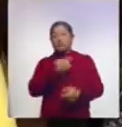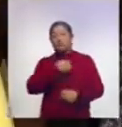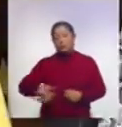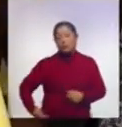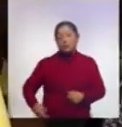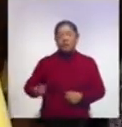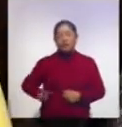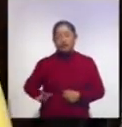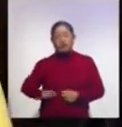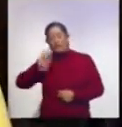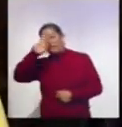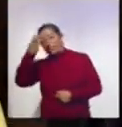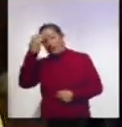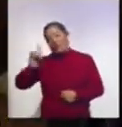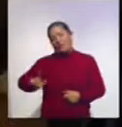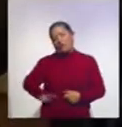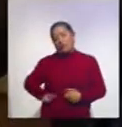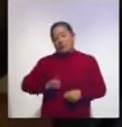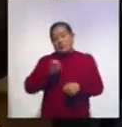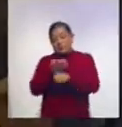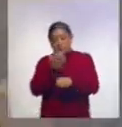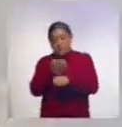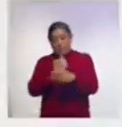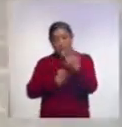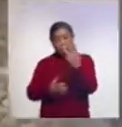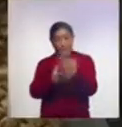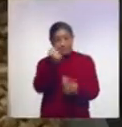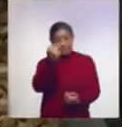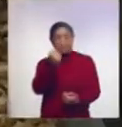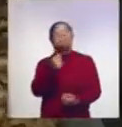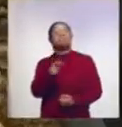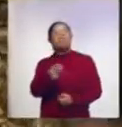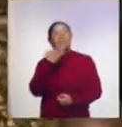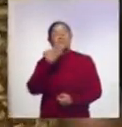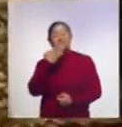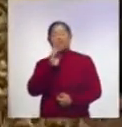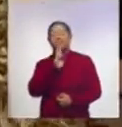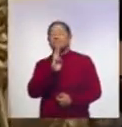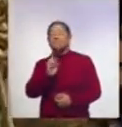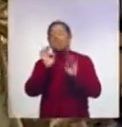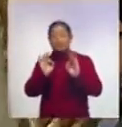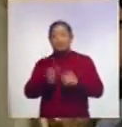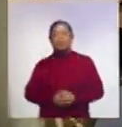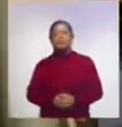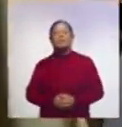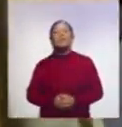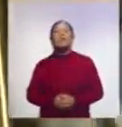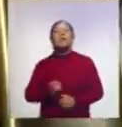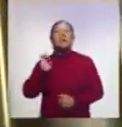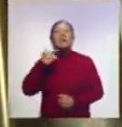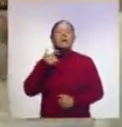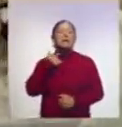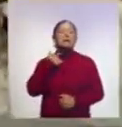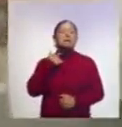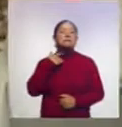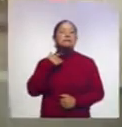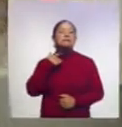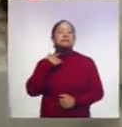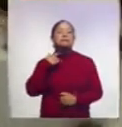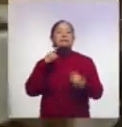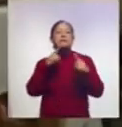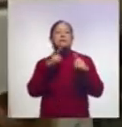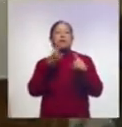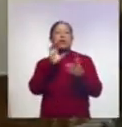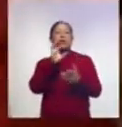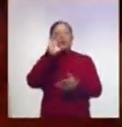del estado, creo que podemos dar buenos resultados. En Zacualpan y en el exconvento de San Francisco en la ciudad capital,